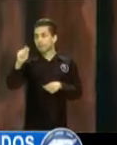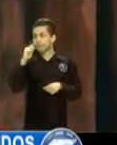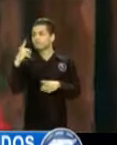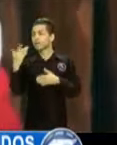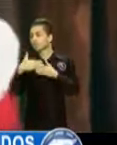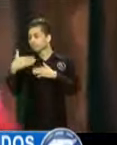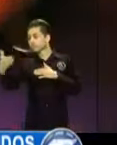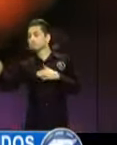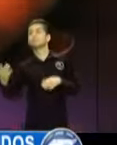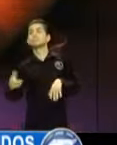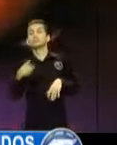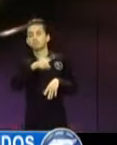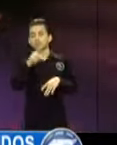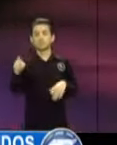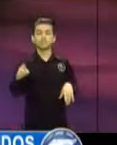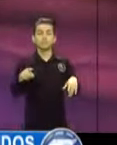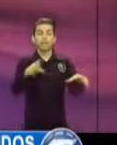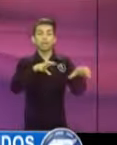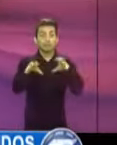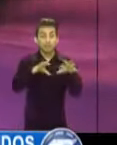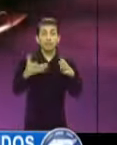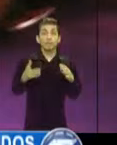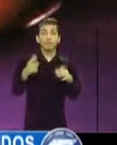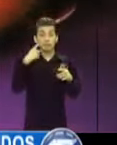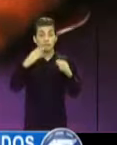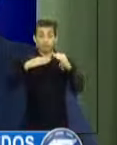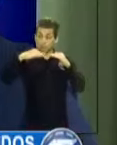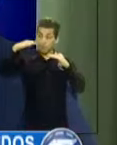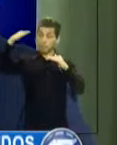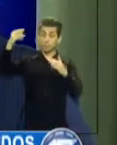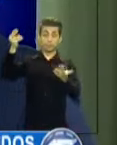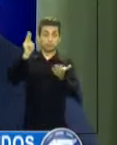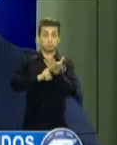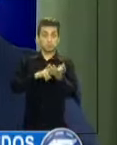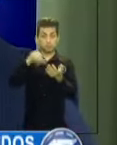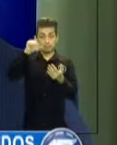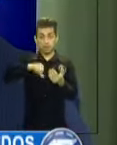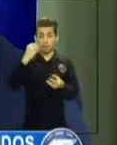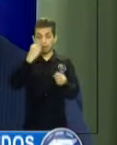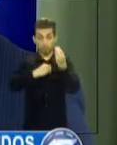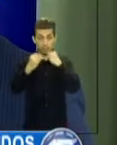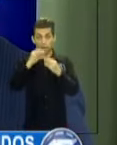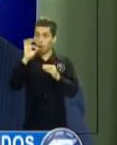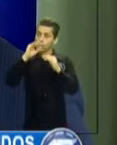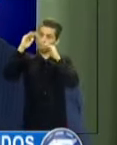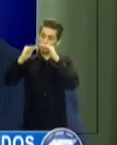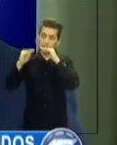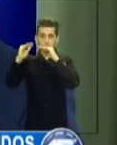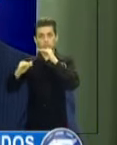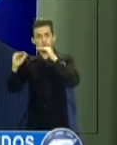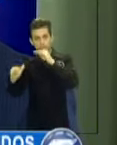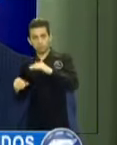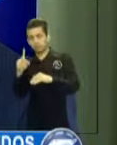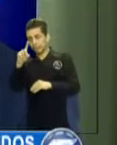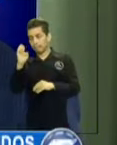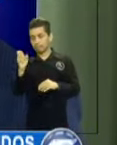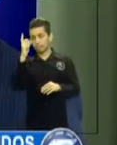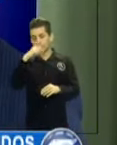actividades previstas, como su impacto, por ejemplo, cómo va disminuyendo la tasa de desnutrición en las diferentes